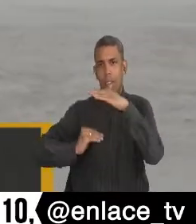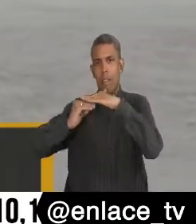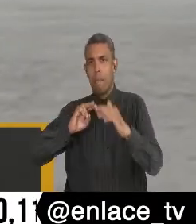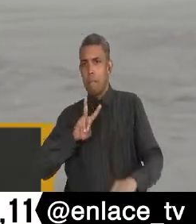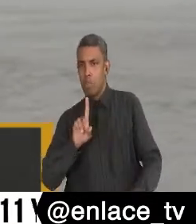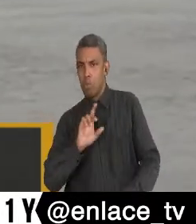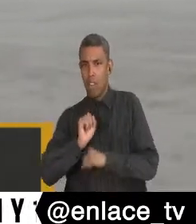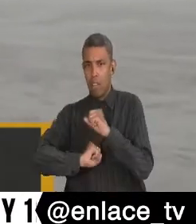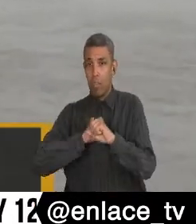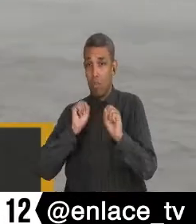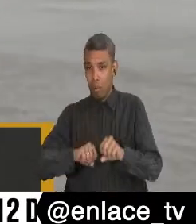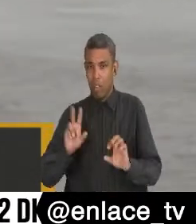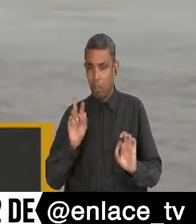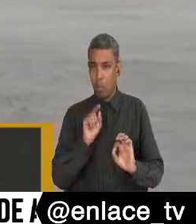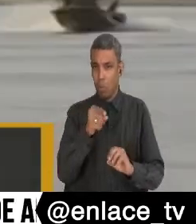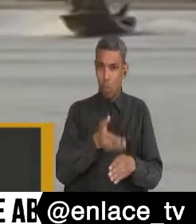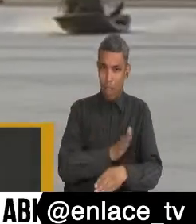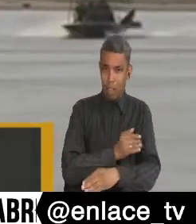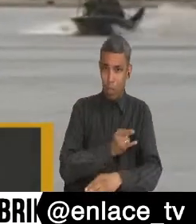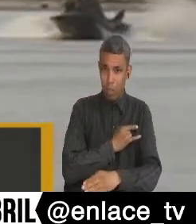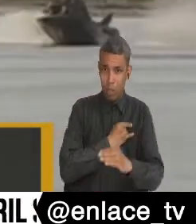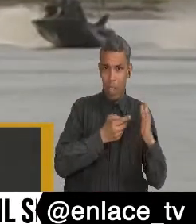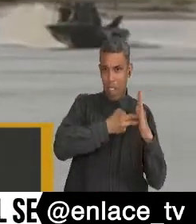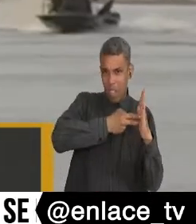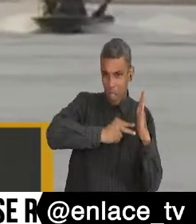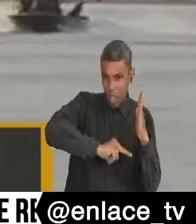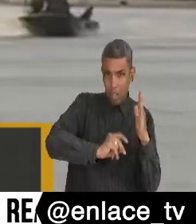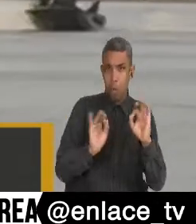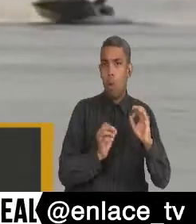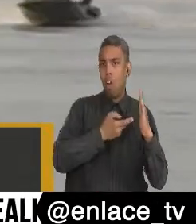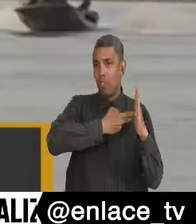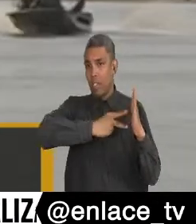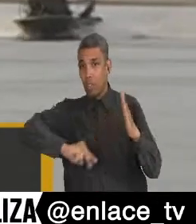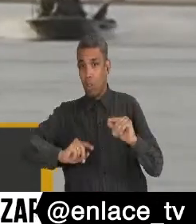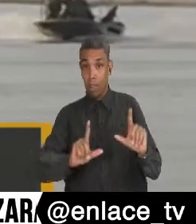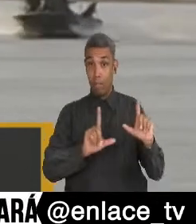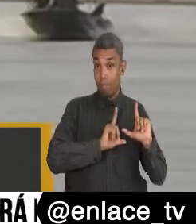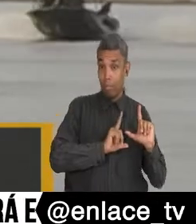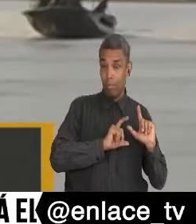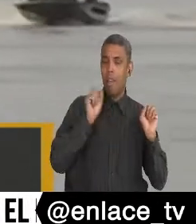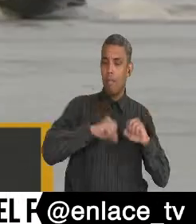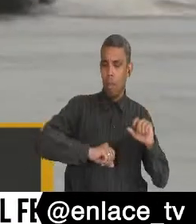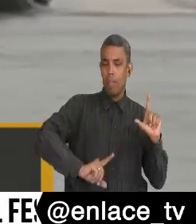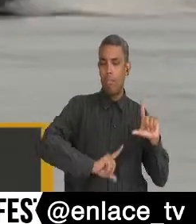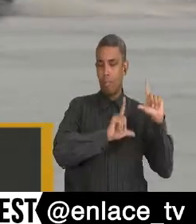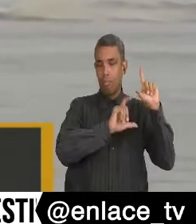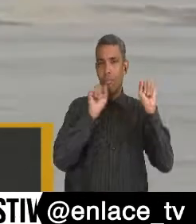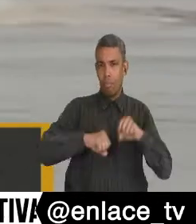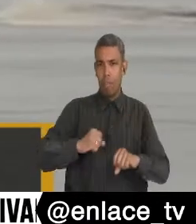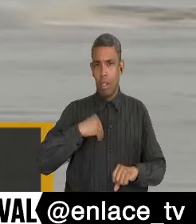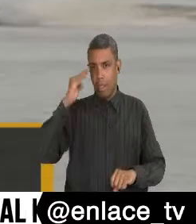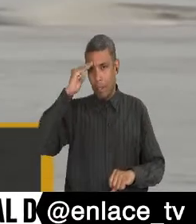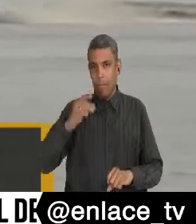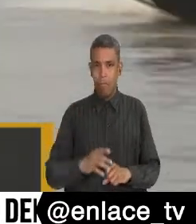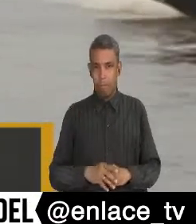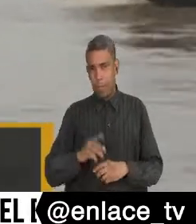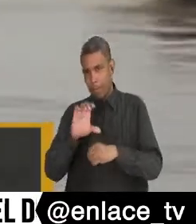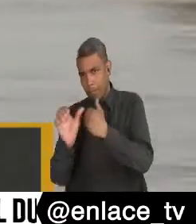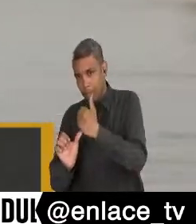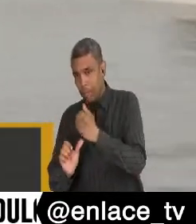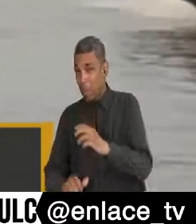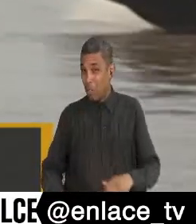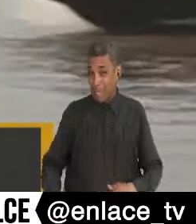o tecnólogo en cualquiera de las especialidades. Puede ser casado, con hijo o sin hijo. Para ser oficial en la Armada Nacional, ¿qué se